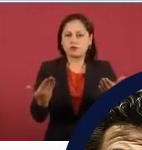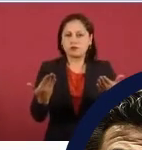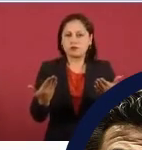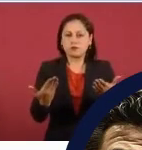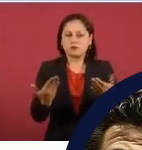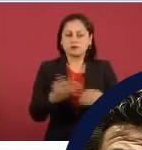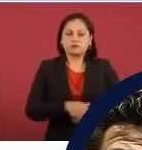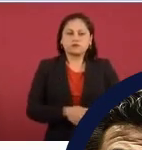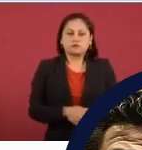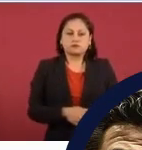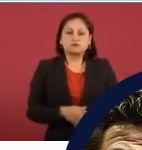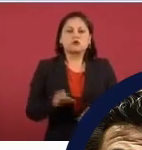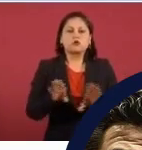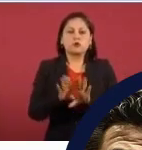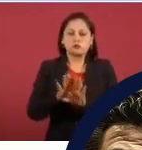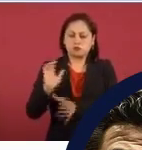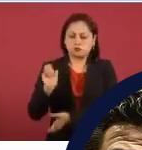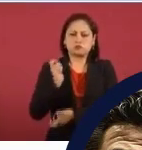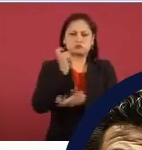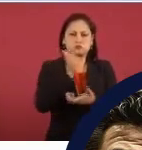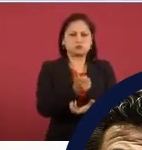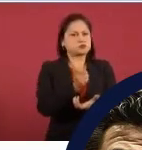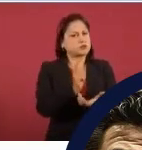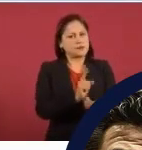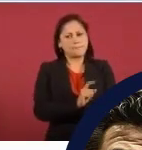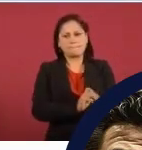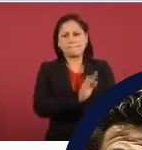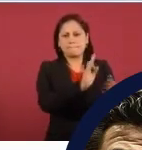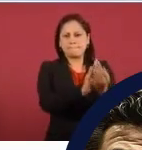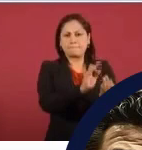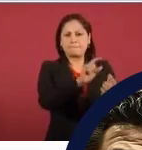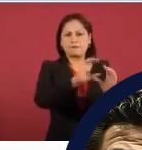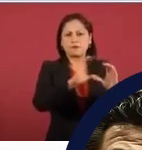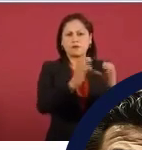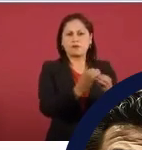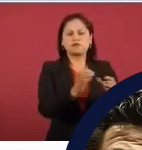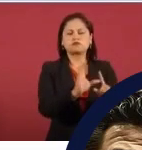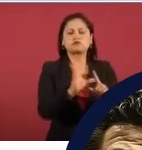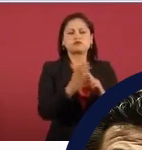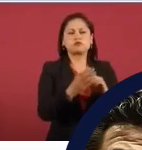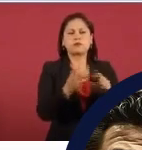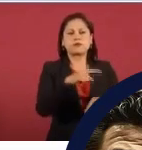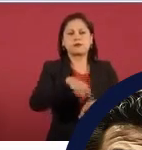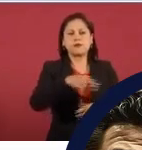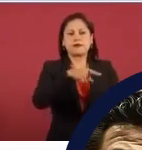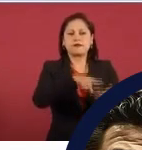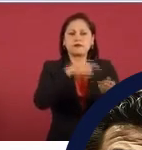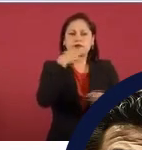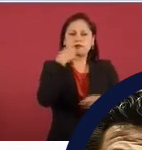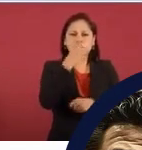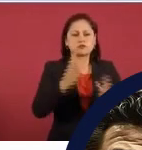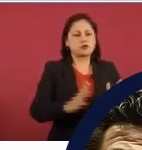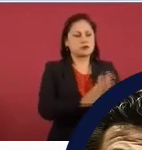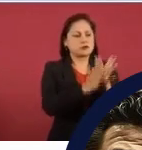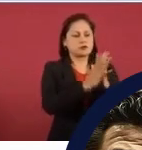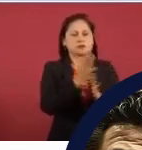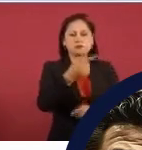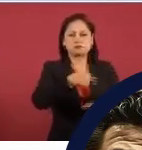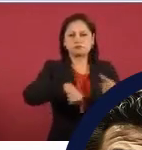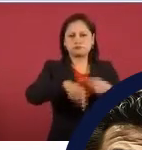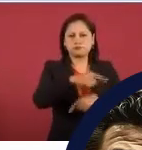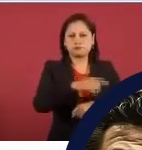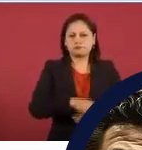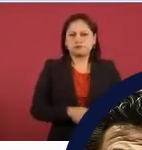es que tengo un año vivamos en una sociedad mejor más libre justa próspera democrática pacífica